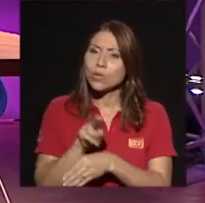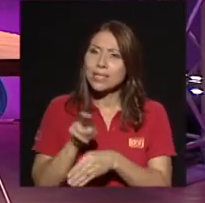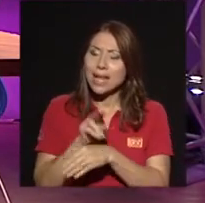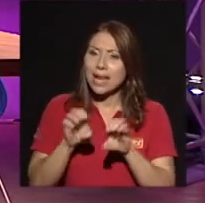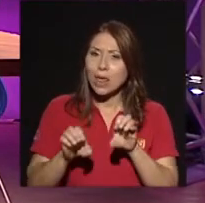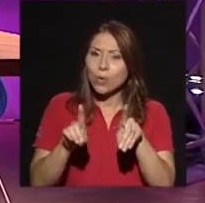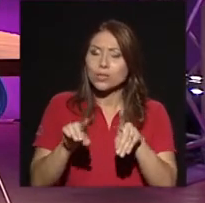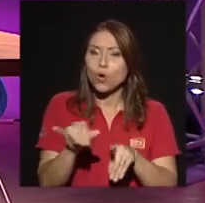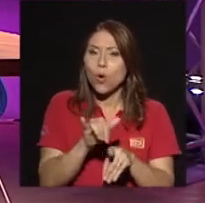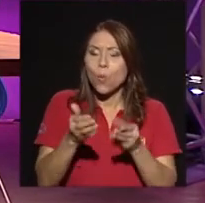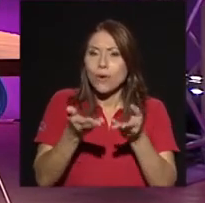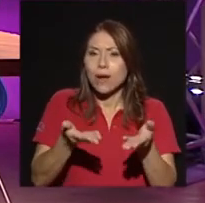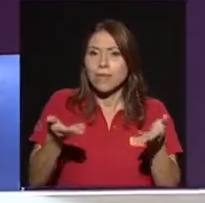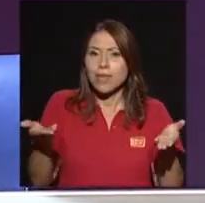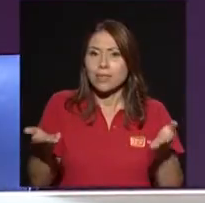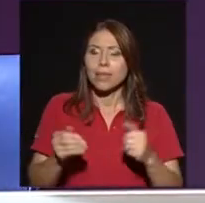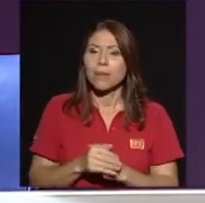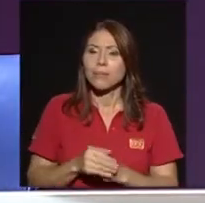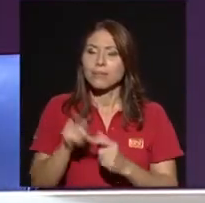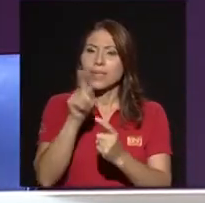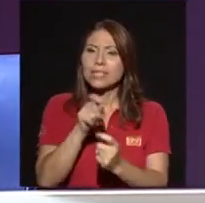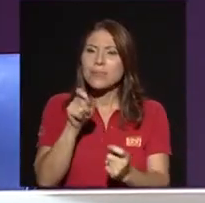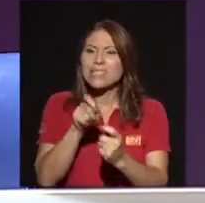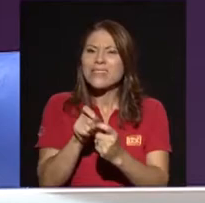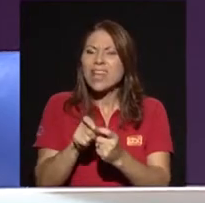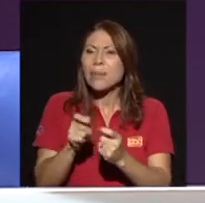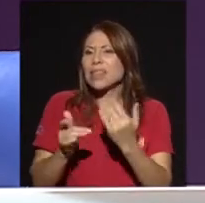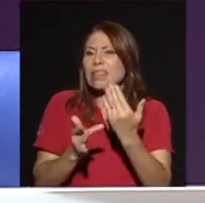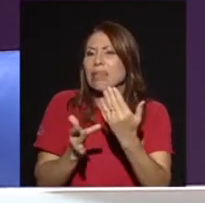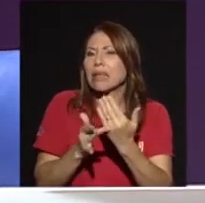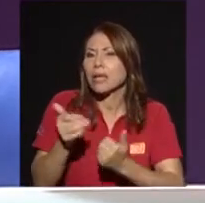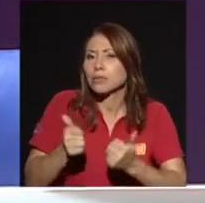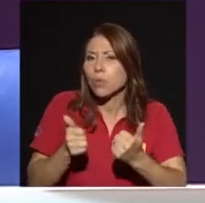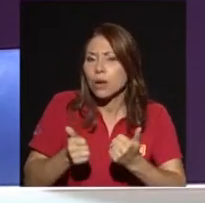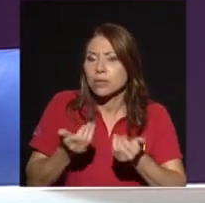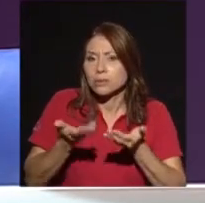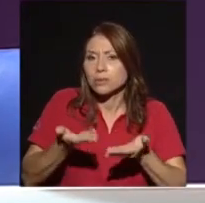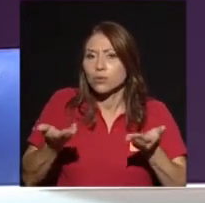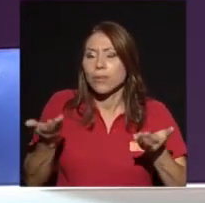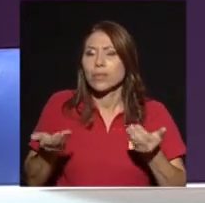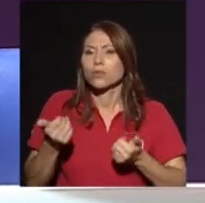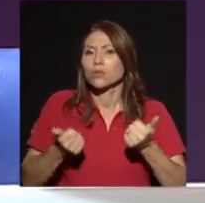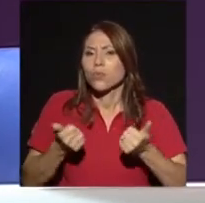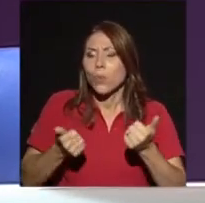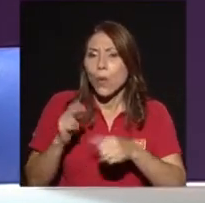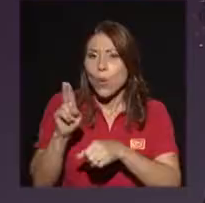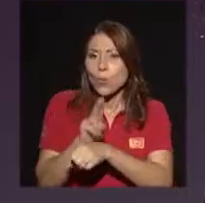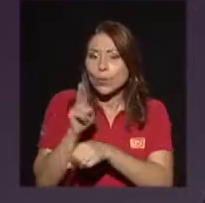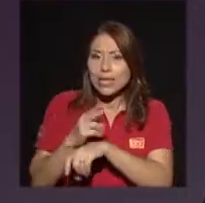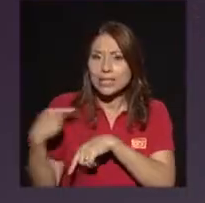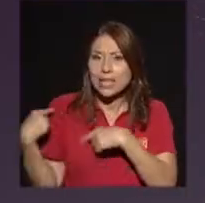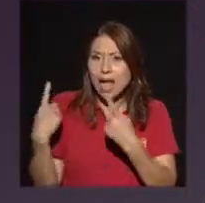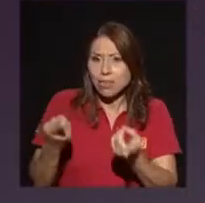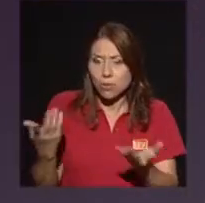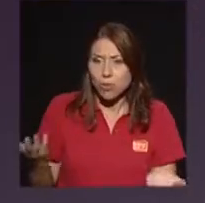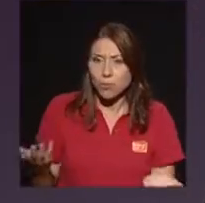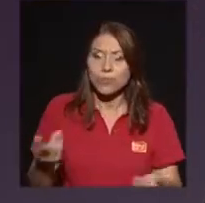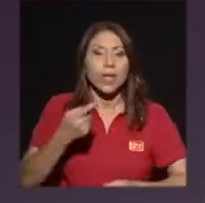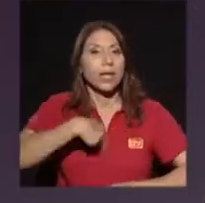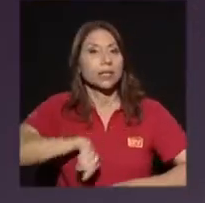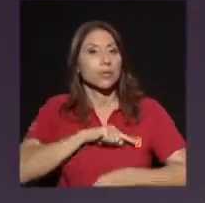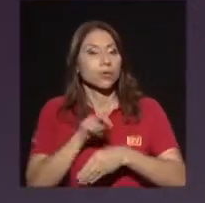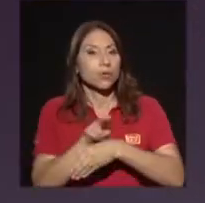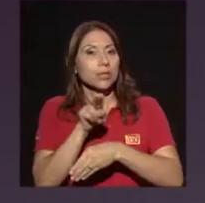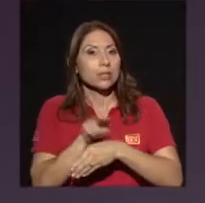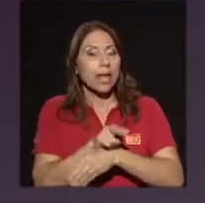educación como herramienta, específicamente, ¿qué técnicas o instrumentos se han venido utilizando? Hemos estado utilizando